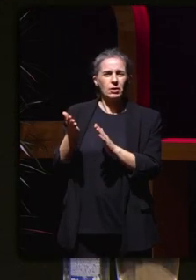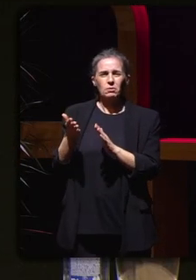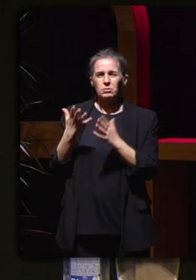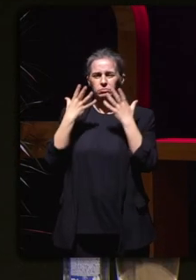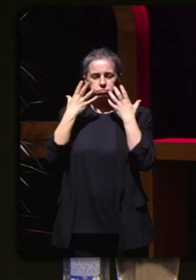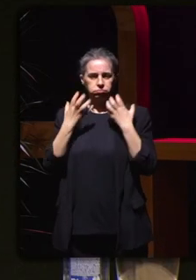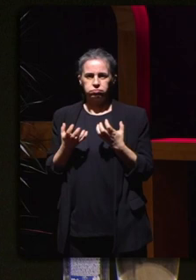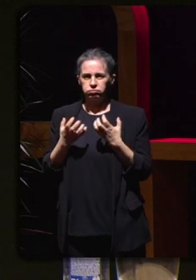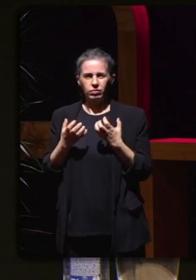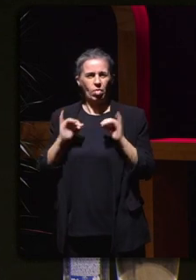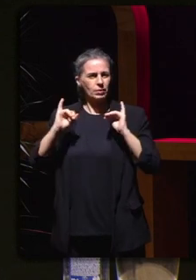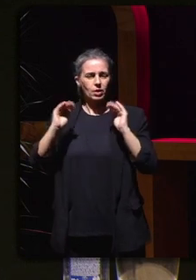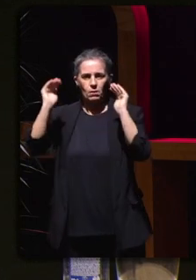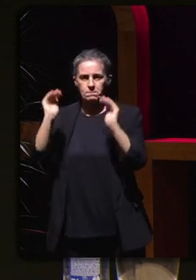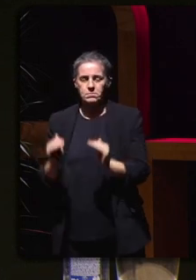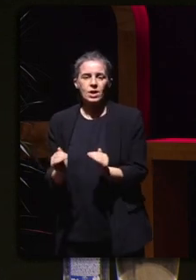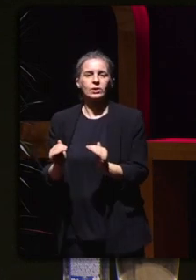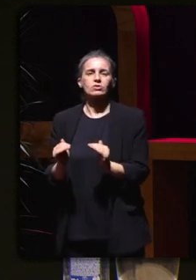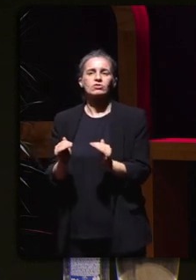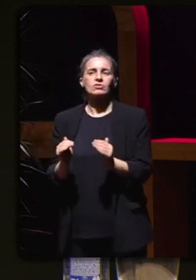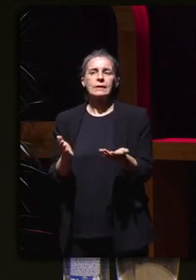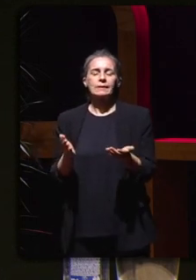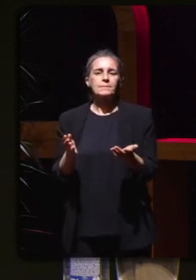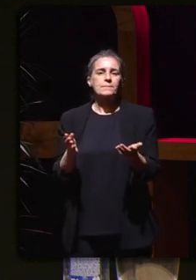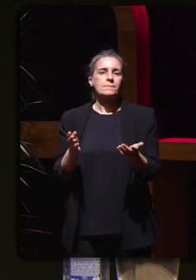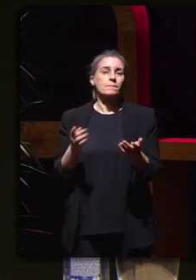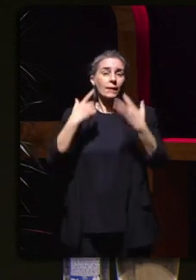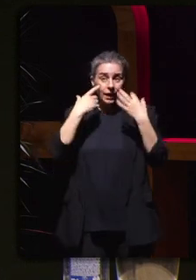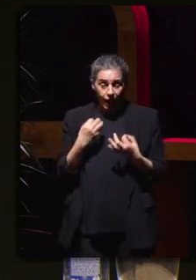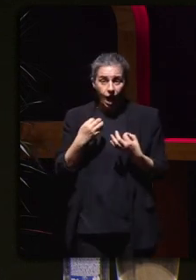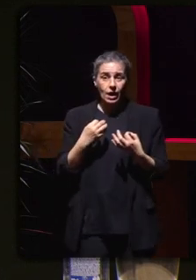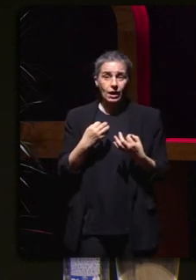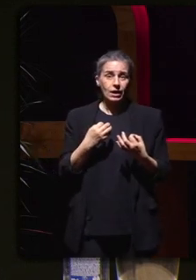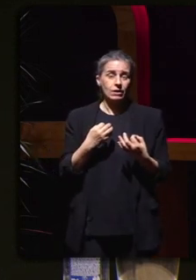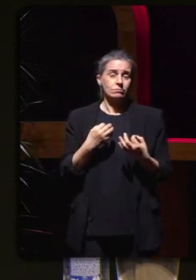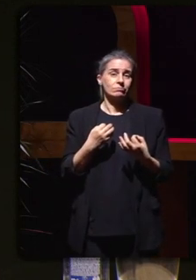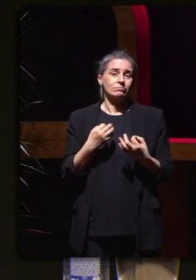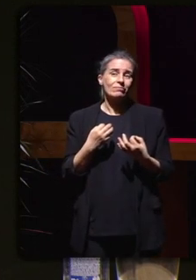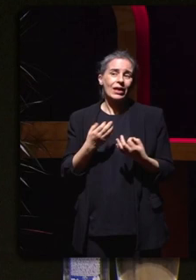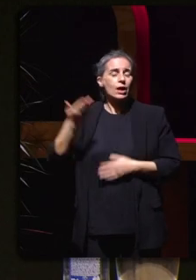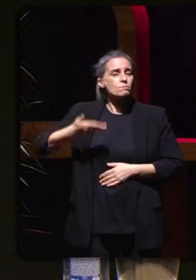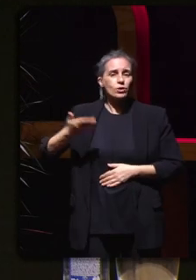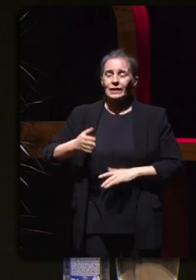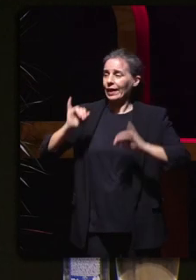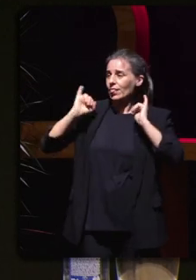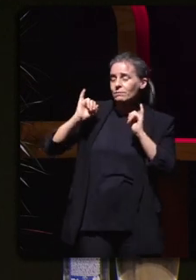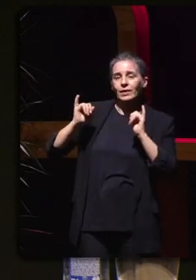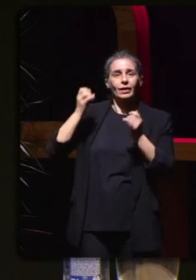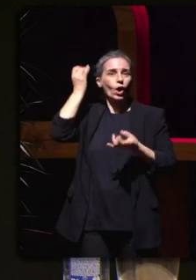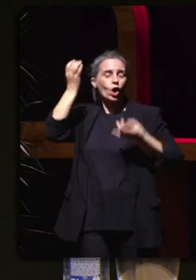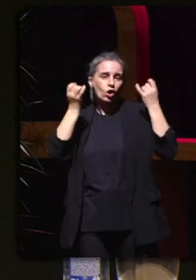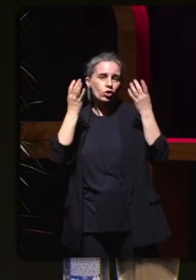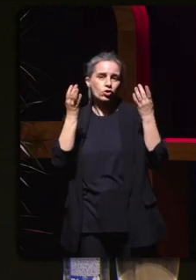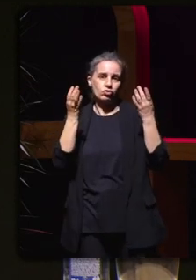que haya un arrastre y que tengan una audiencia masiva es que divierten y entretienen eso no es incompatible